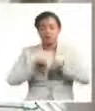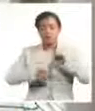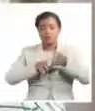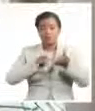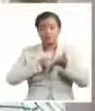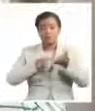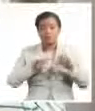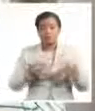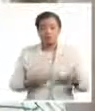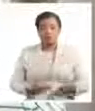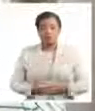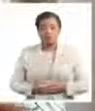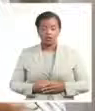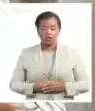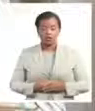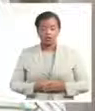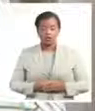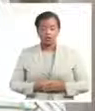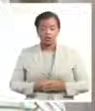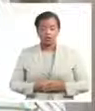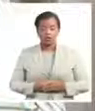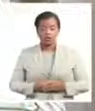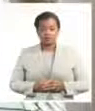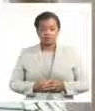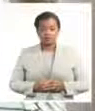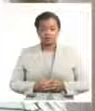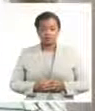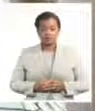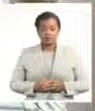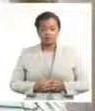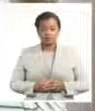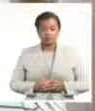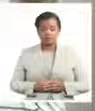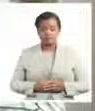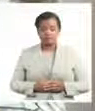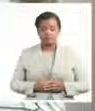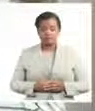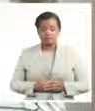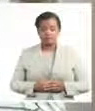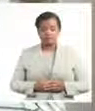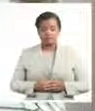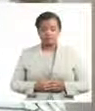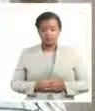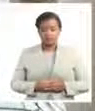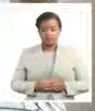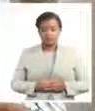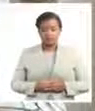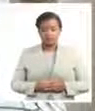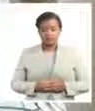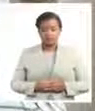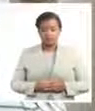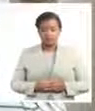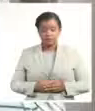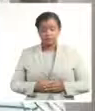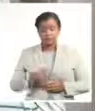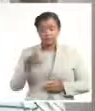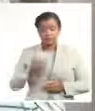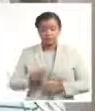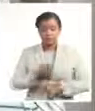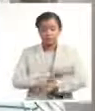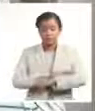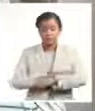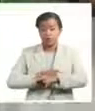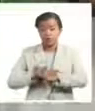por por momentos que ha pasado esta provincia en el largo de su trayectoria y